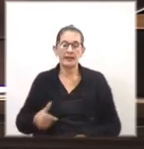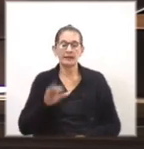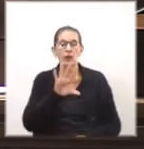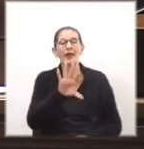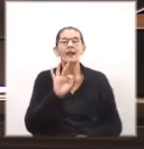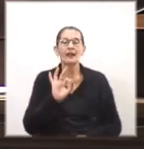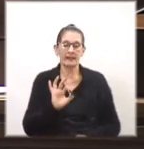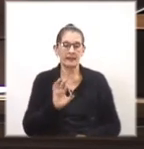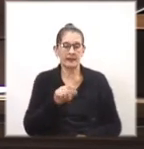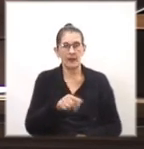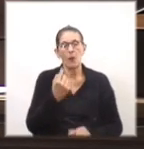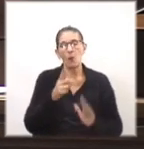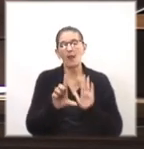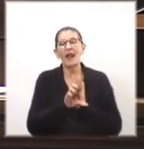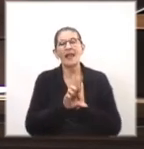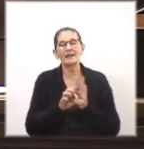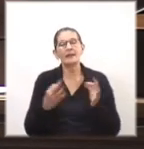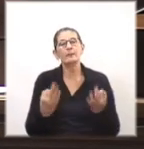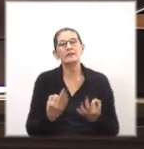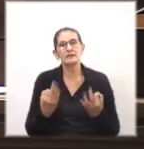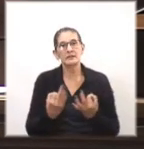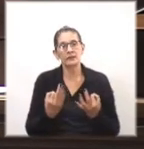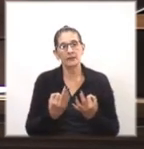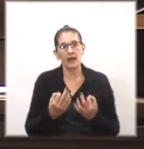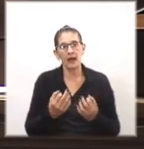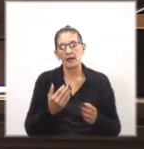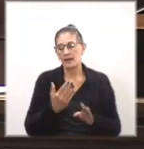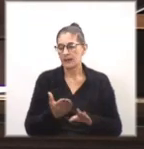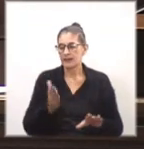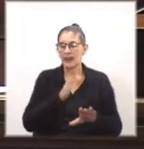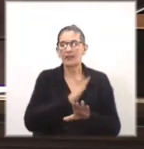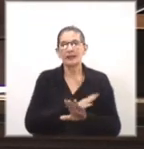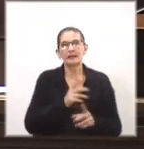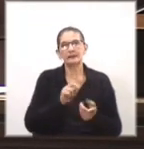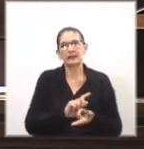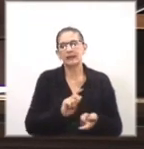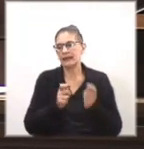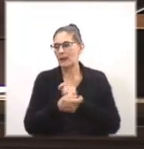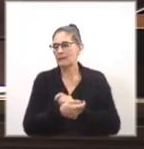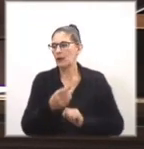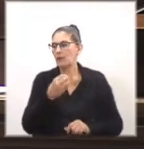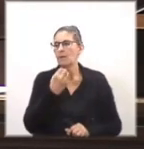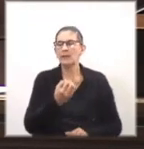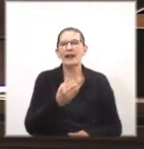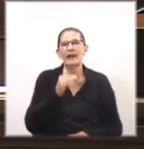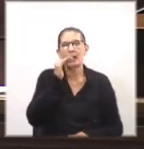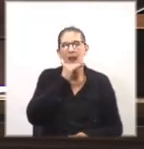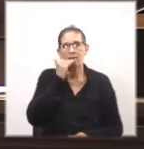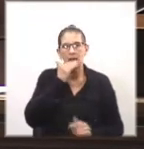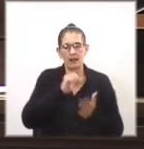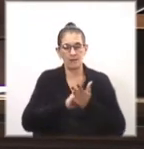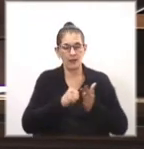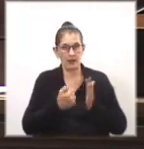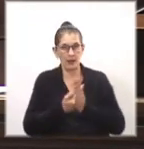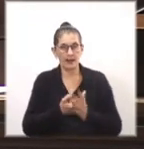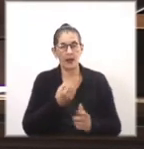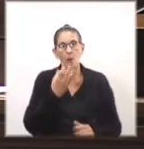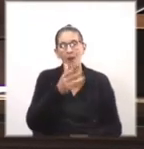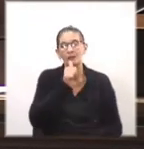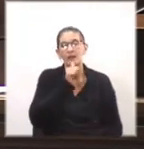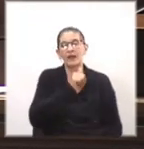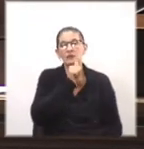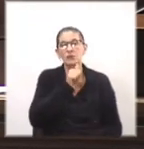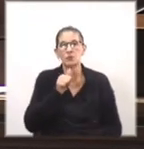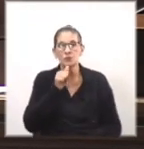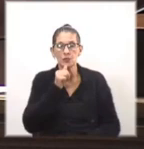de establecer una ley específica que adelante los parámetros de la reforma para la caja bancaria, cuando la solución más inmediata